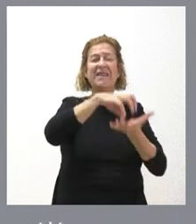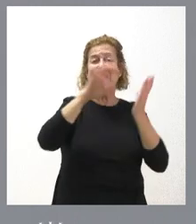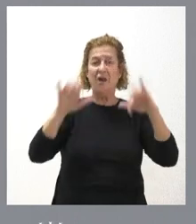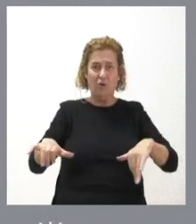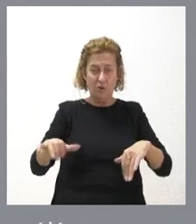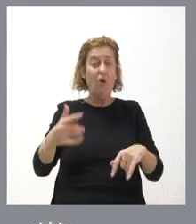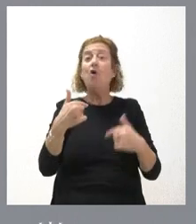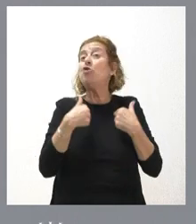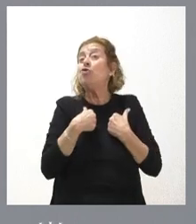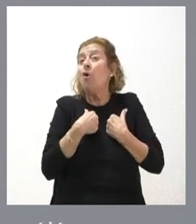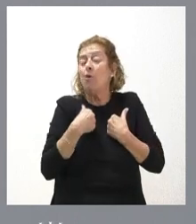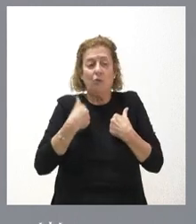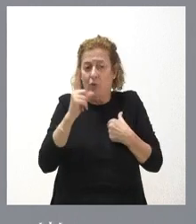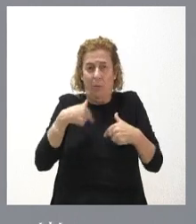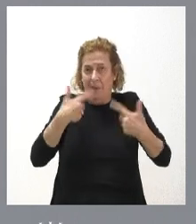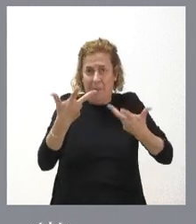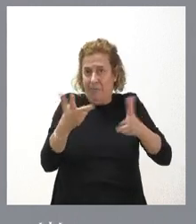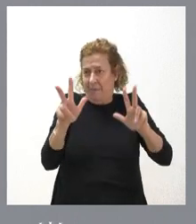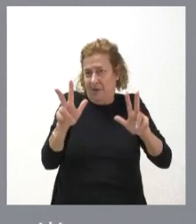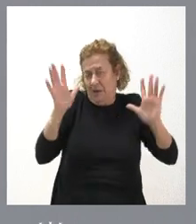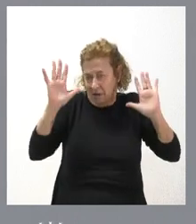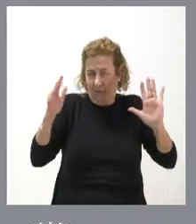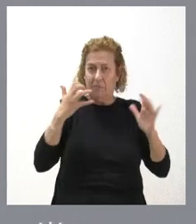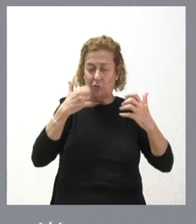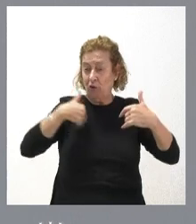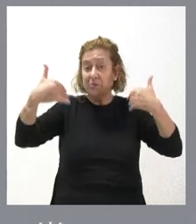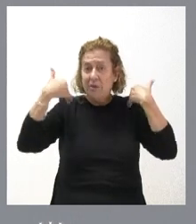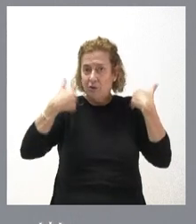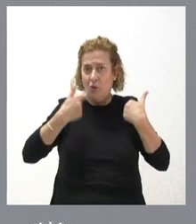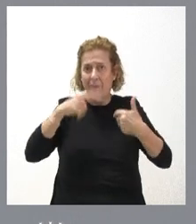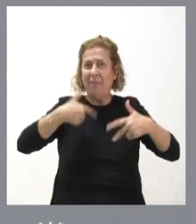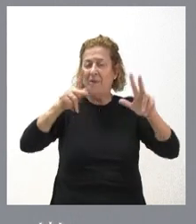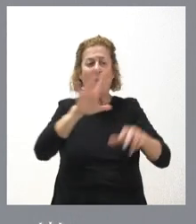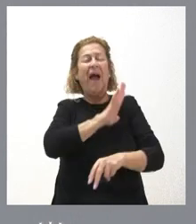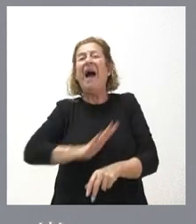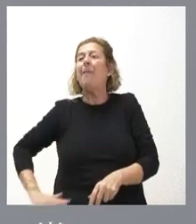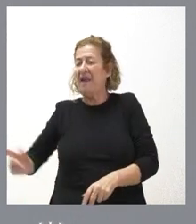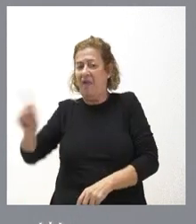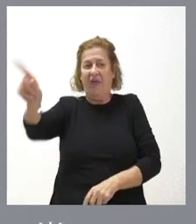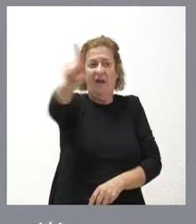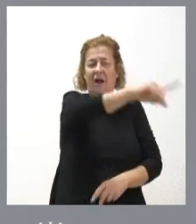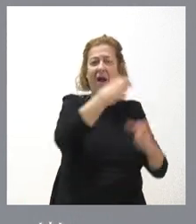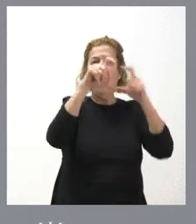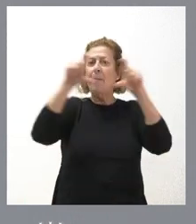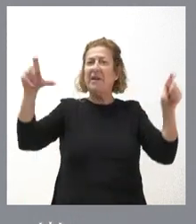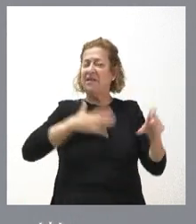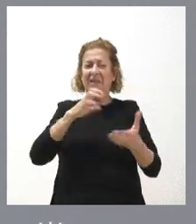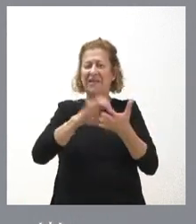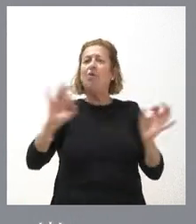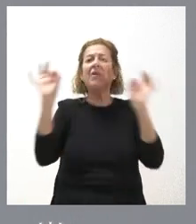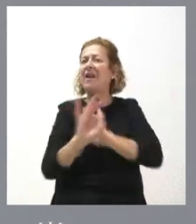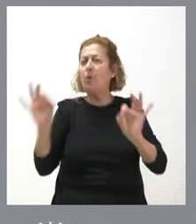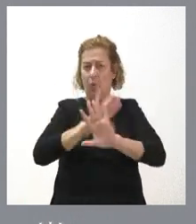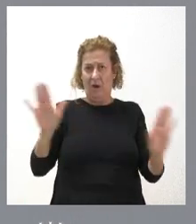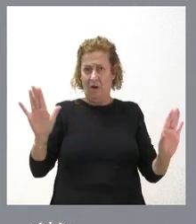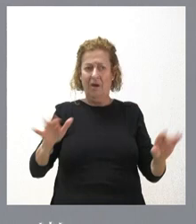nosotros no vamos a permitir en la medida que sean nuestras responsabilidades que se amenace a las empresas de Castilla y León a ninguna ni a